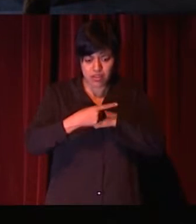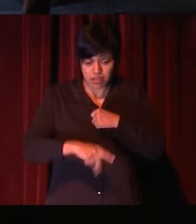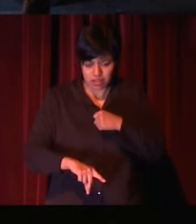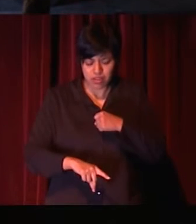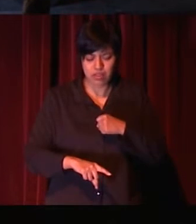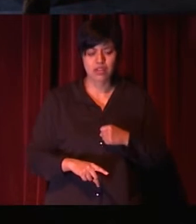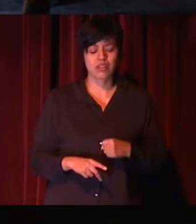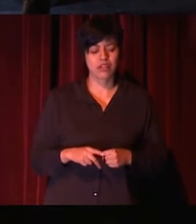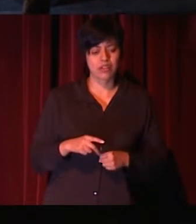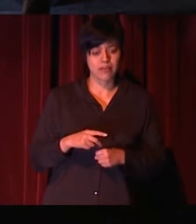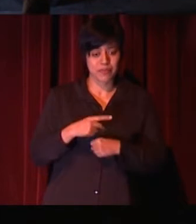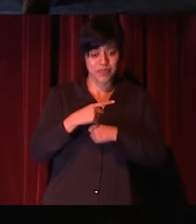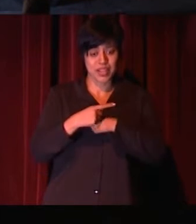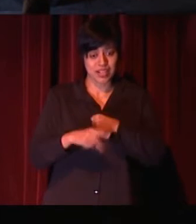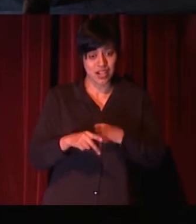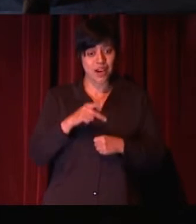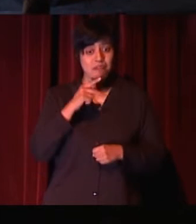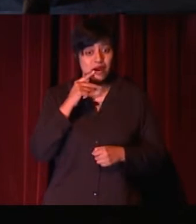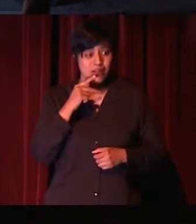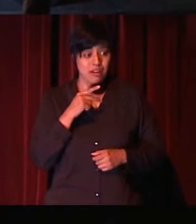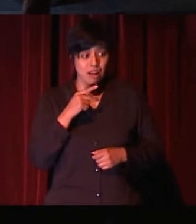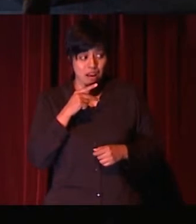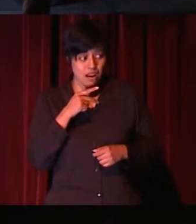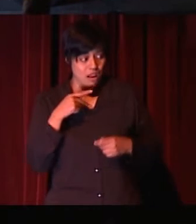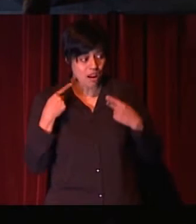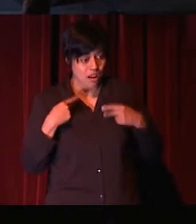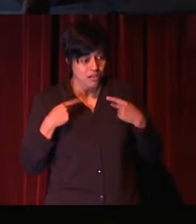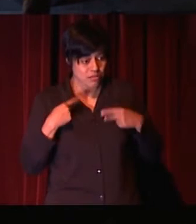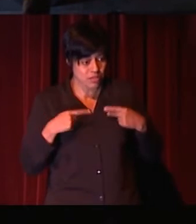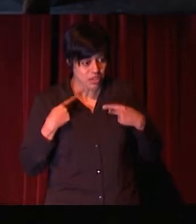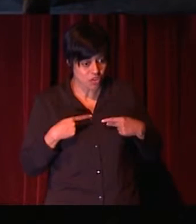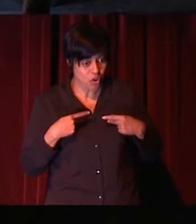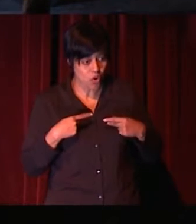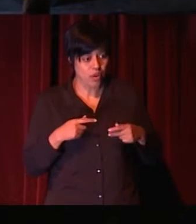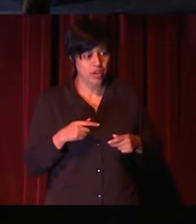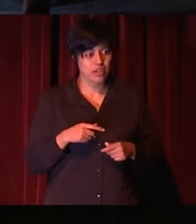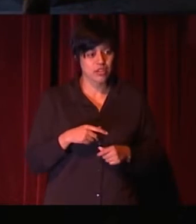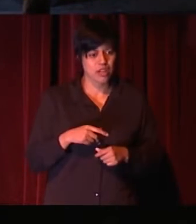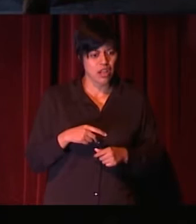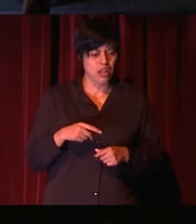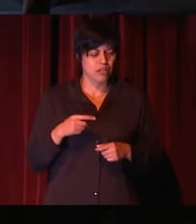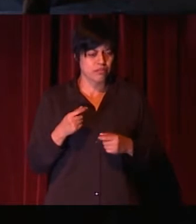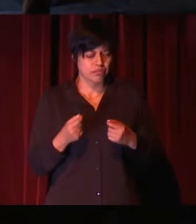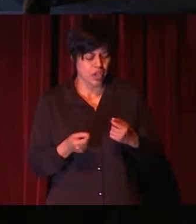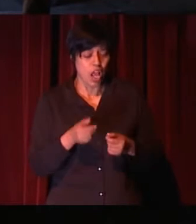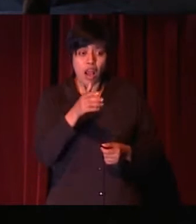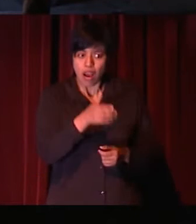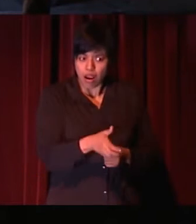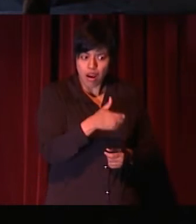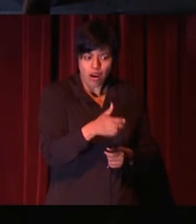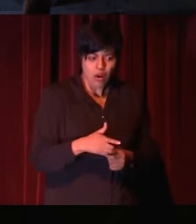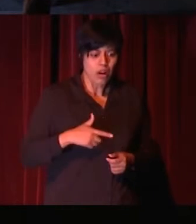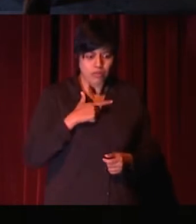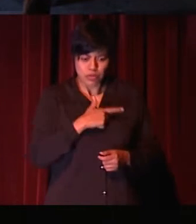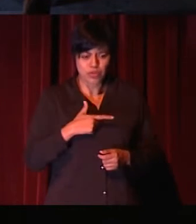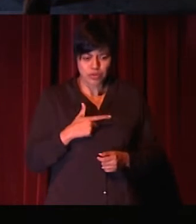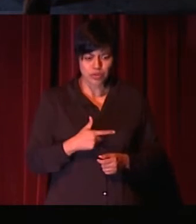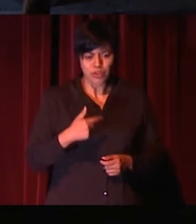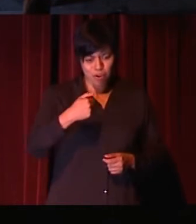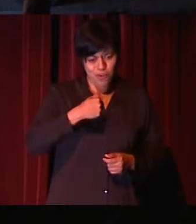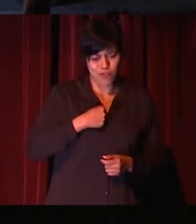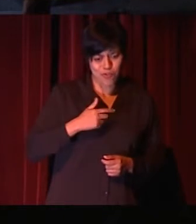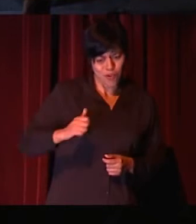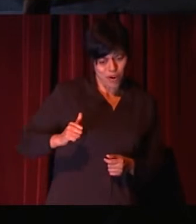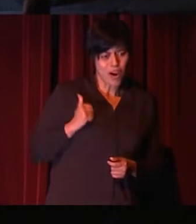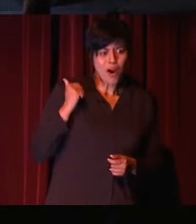escuchando y sin embargo yo no lo podía saber porque nadie ha contigo y te dice hola mucho gusto yo fui abusado sexualmente